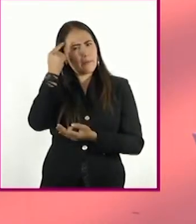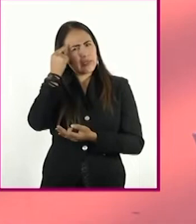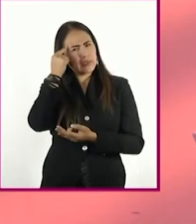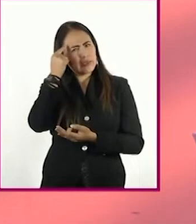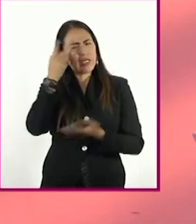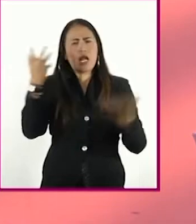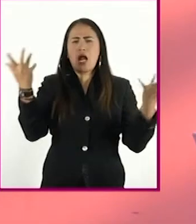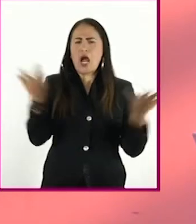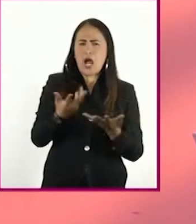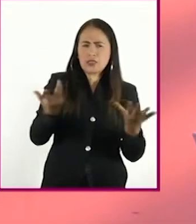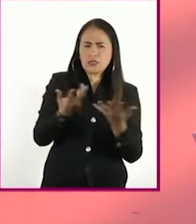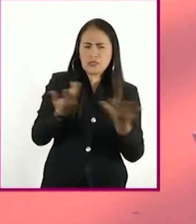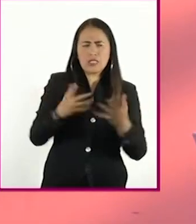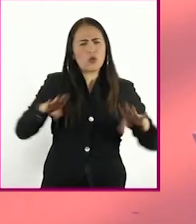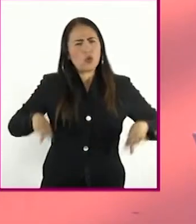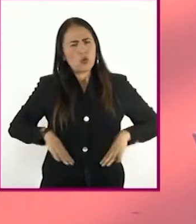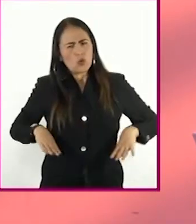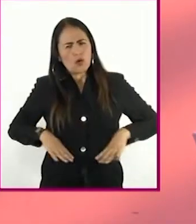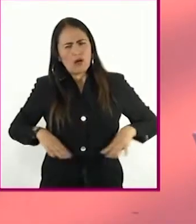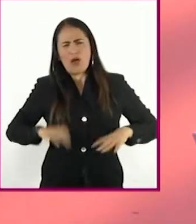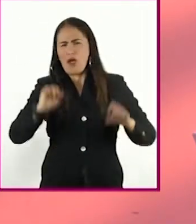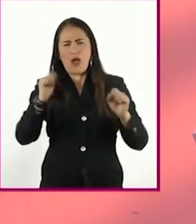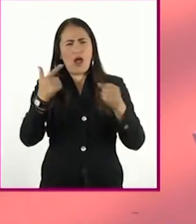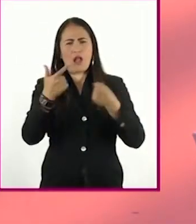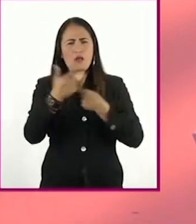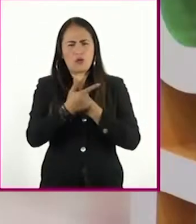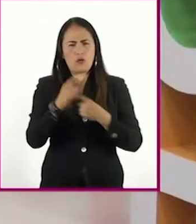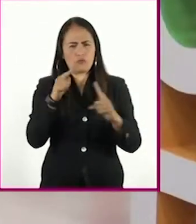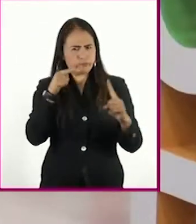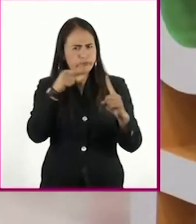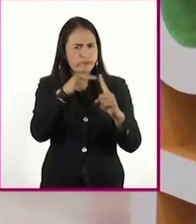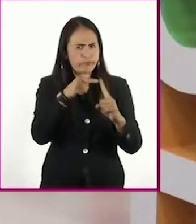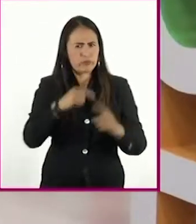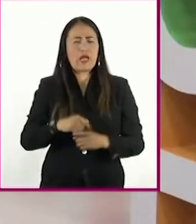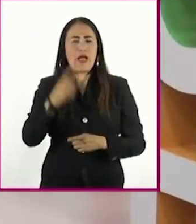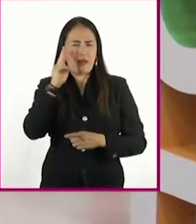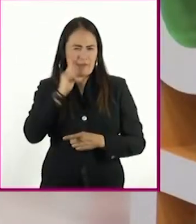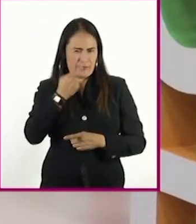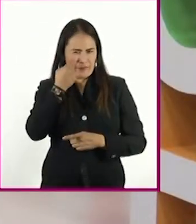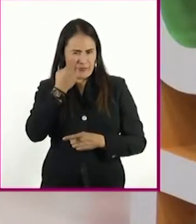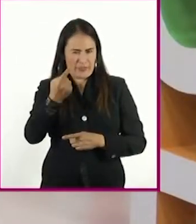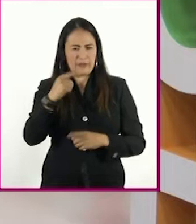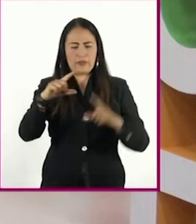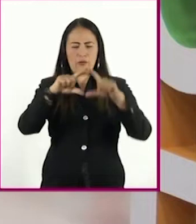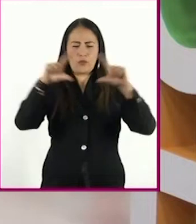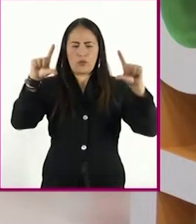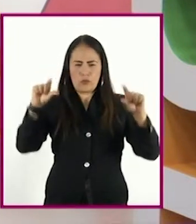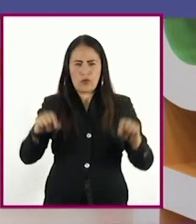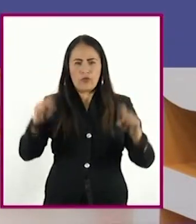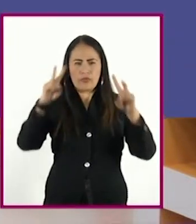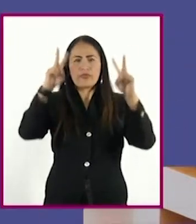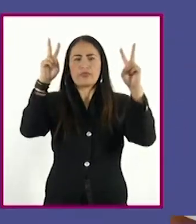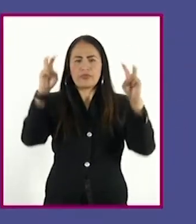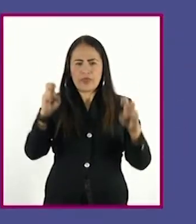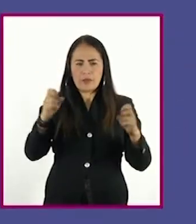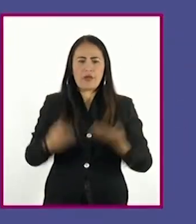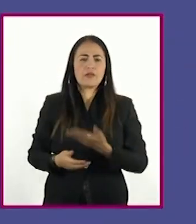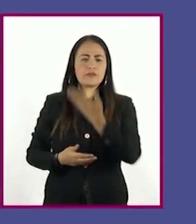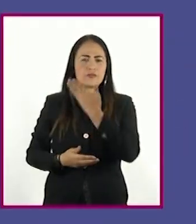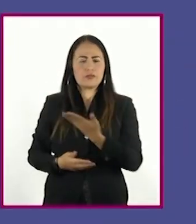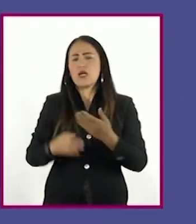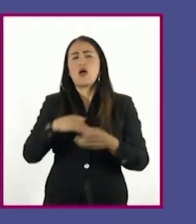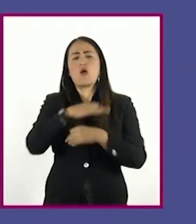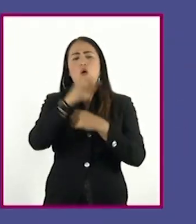o conducirse respecto de algo. Acompáñenos a dar lectura a un fragmento del texto titulado Todas